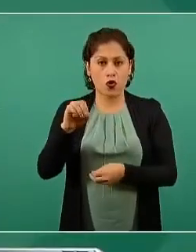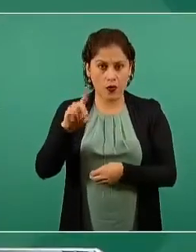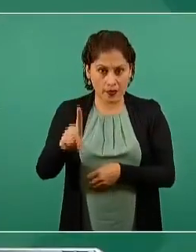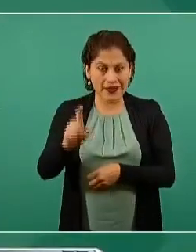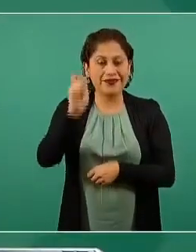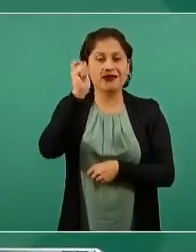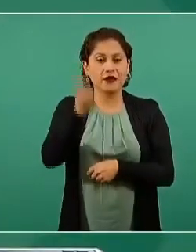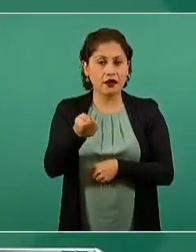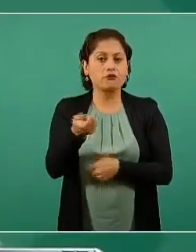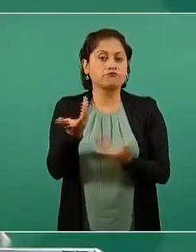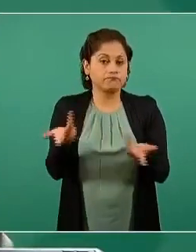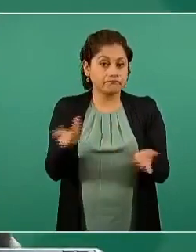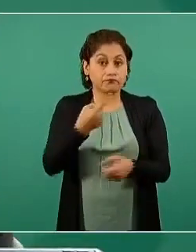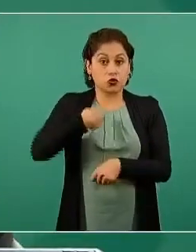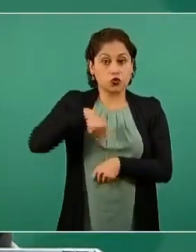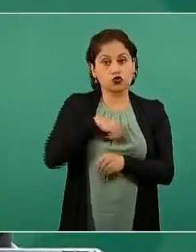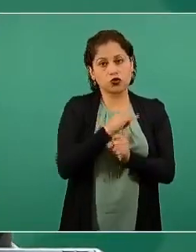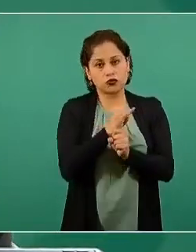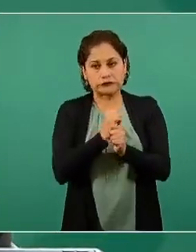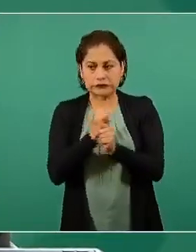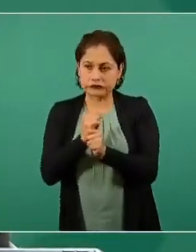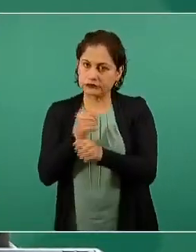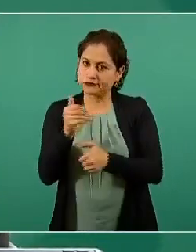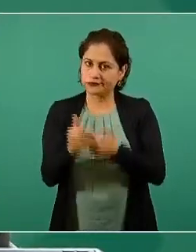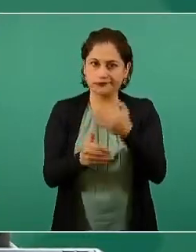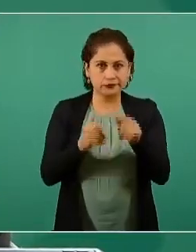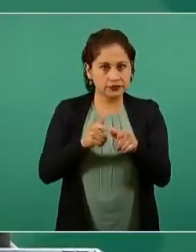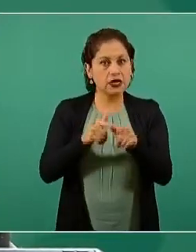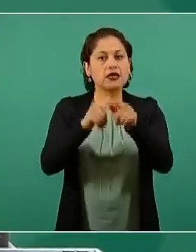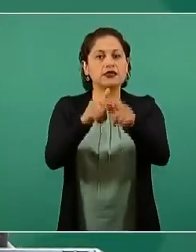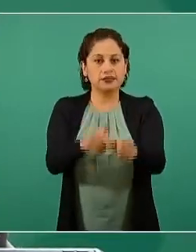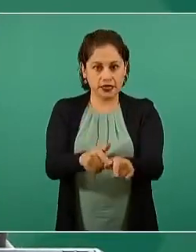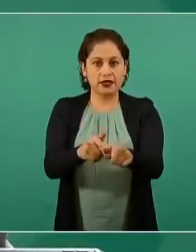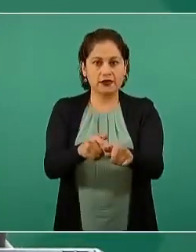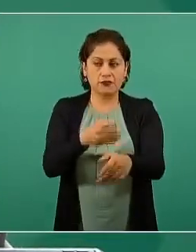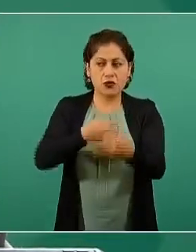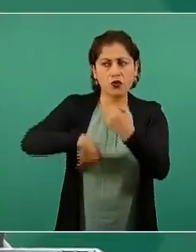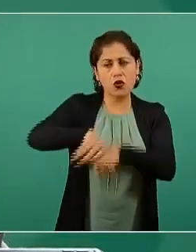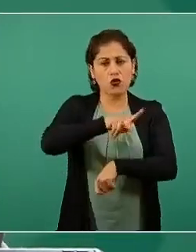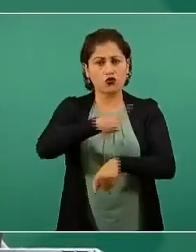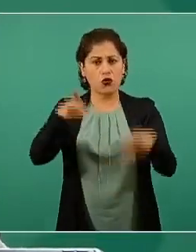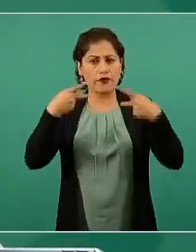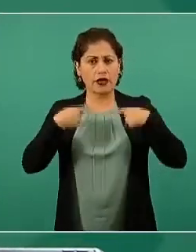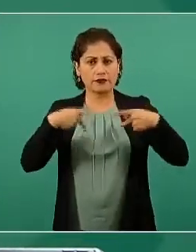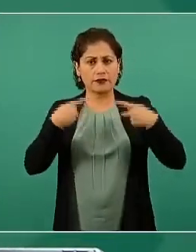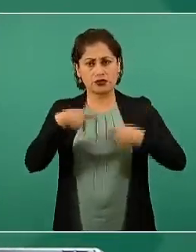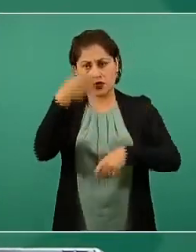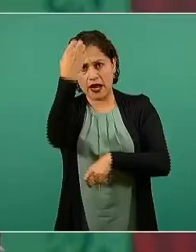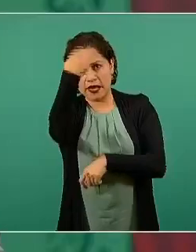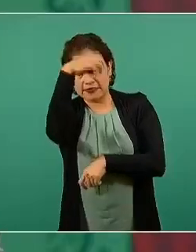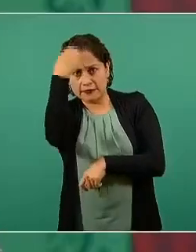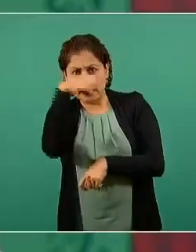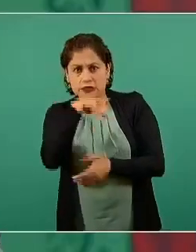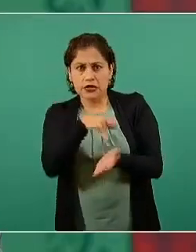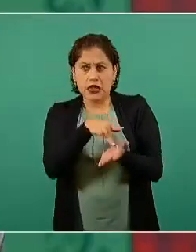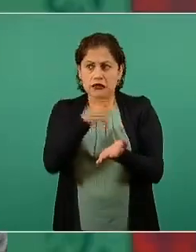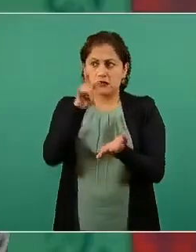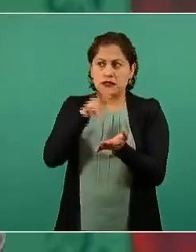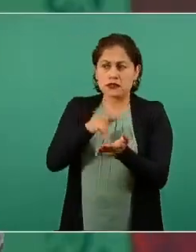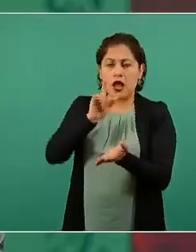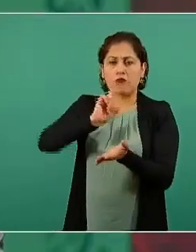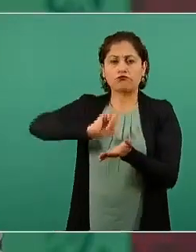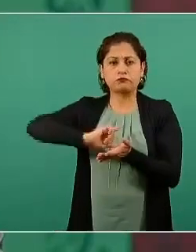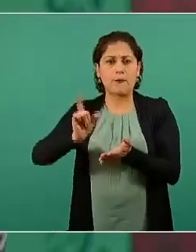en construcción, todavía estamos todas y todos los involucrados en la salud aprendiendo de la experiencia. Hay